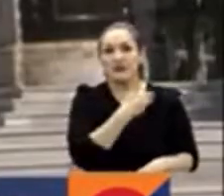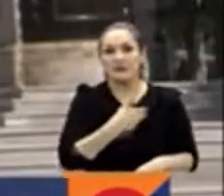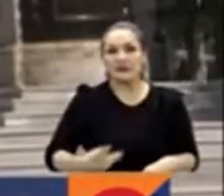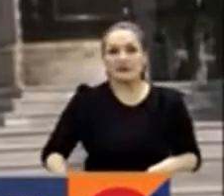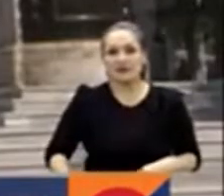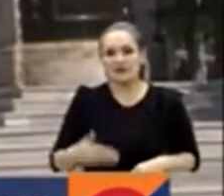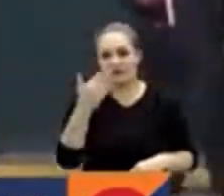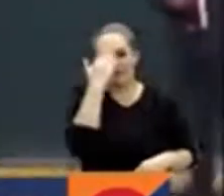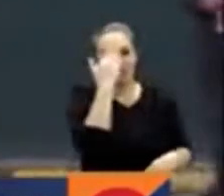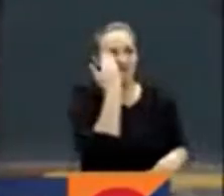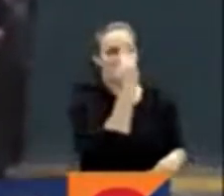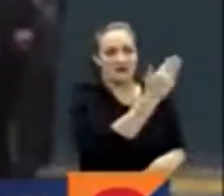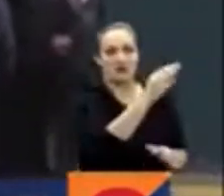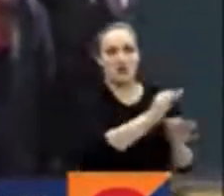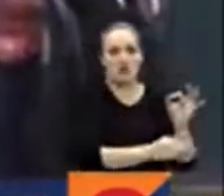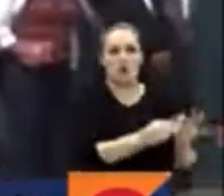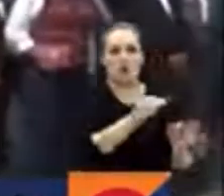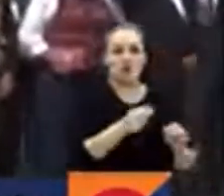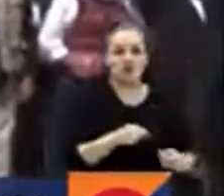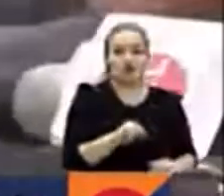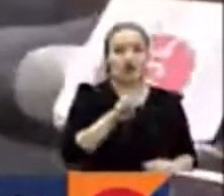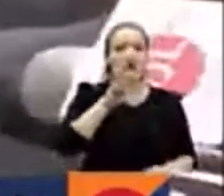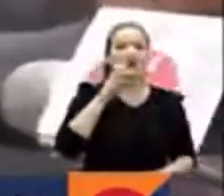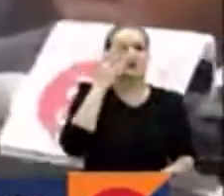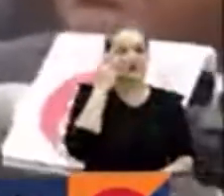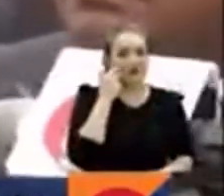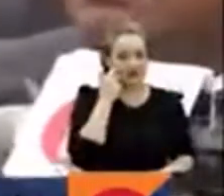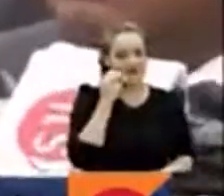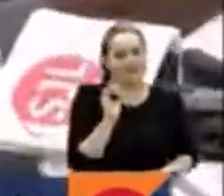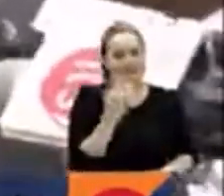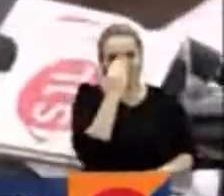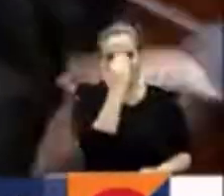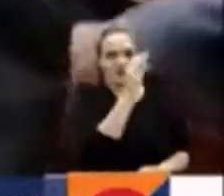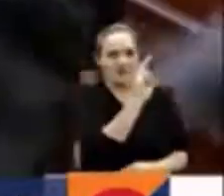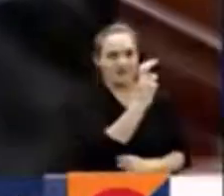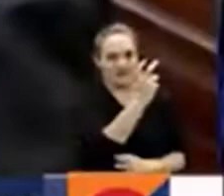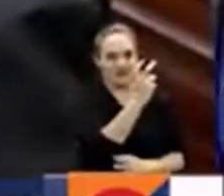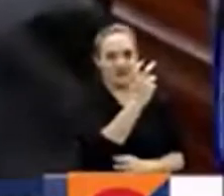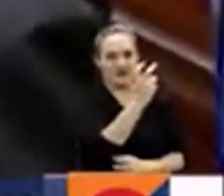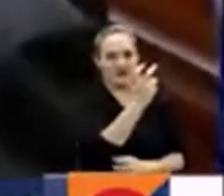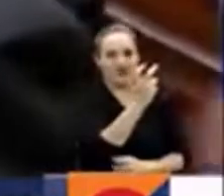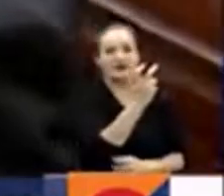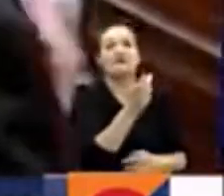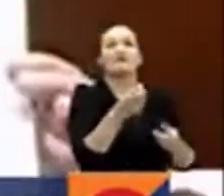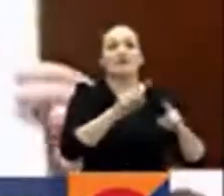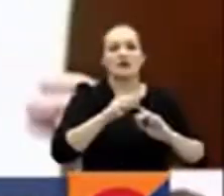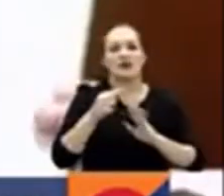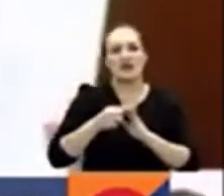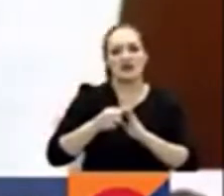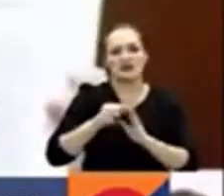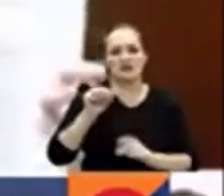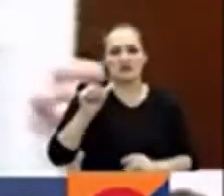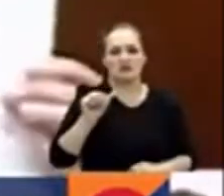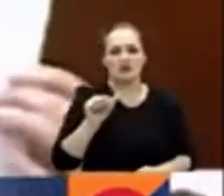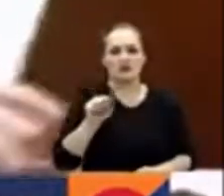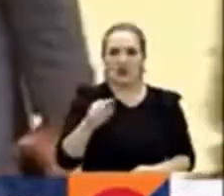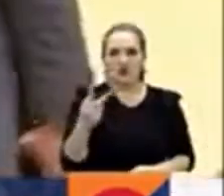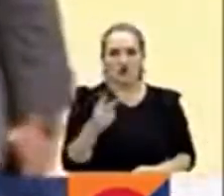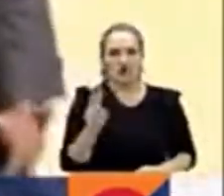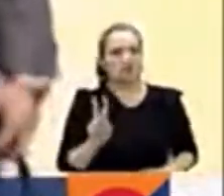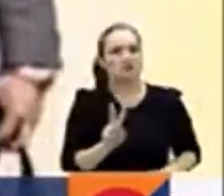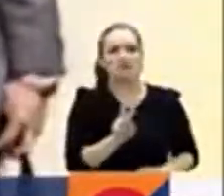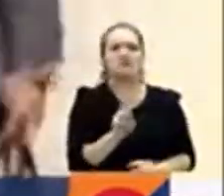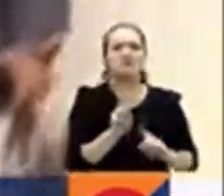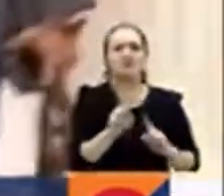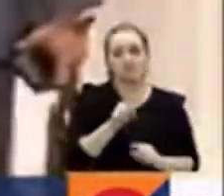en exactamente 8 días el presidente comparecerá ante la Fiscalía y en simultáneo ante un juez su esposa Lilia Paredes bajo